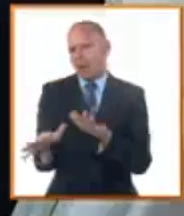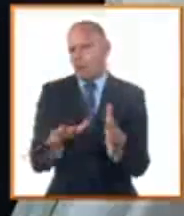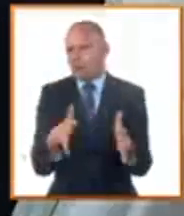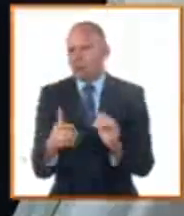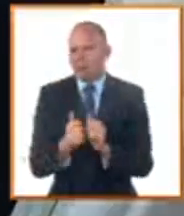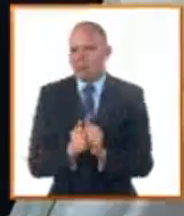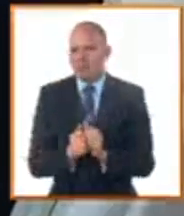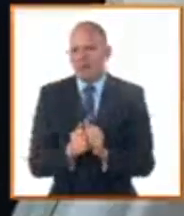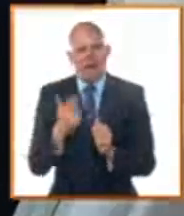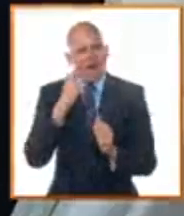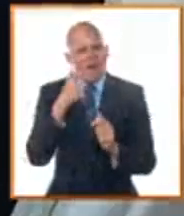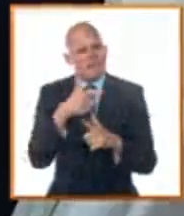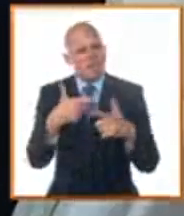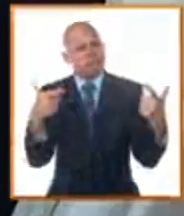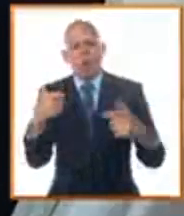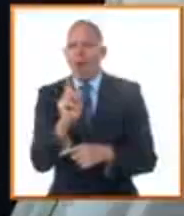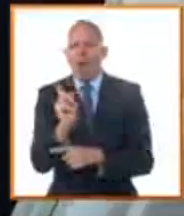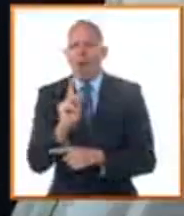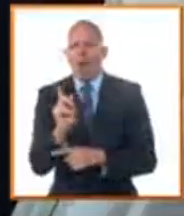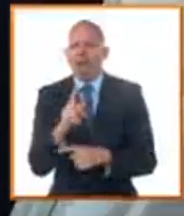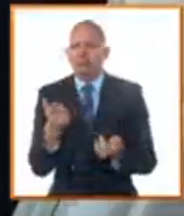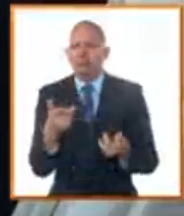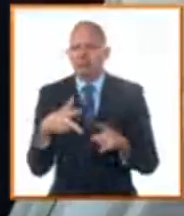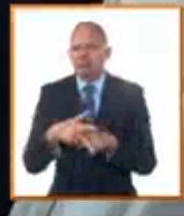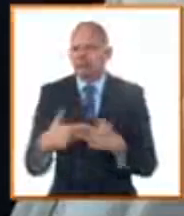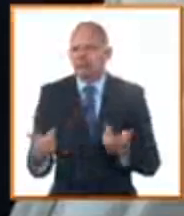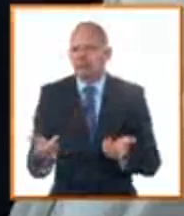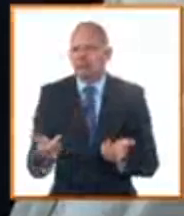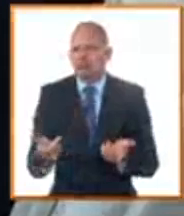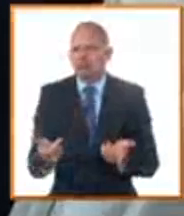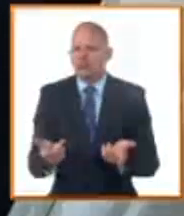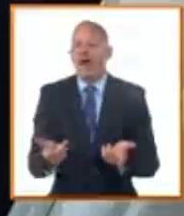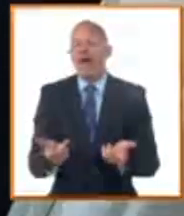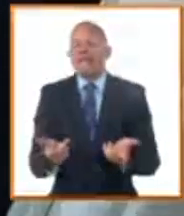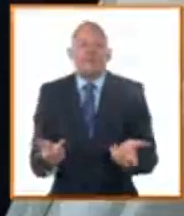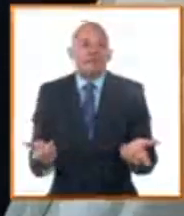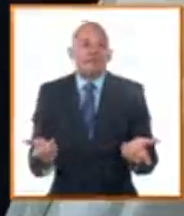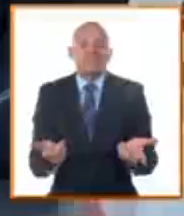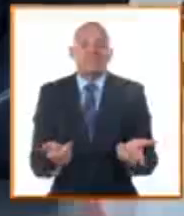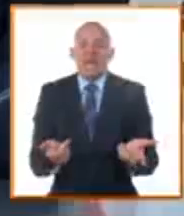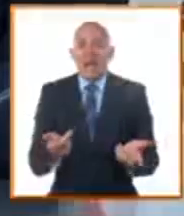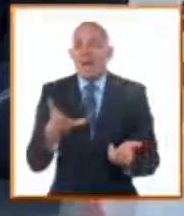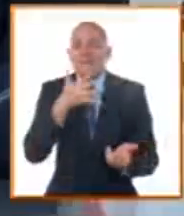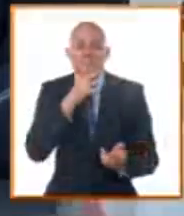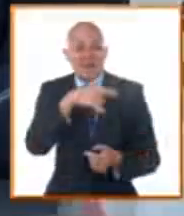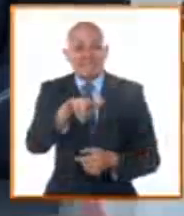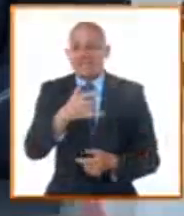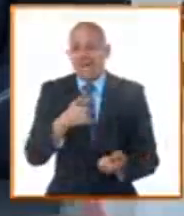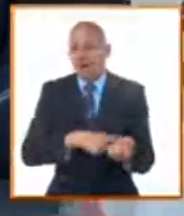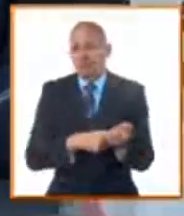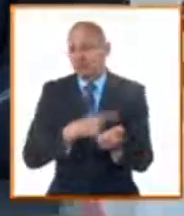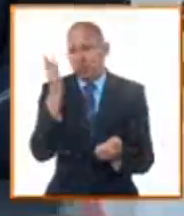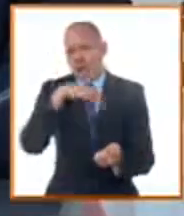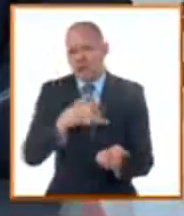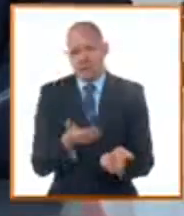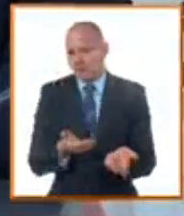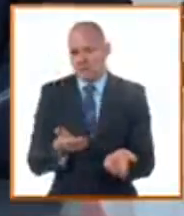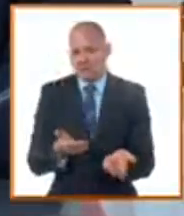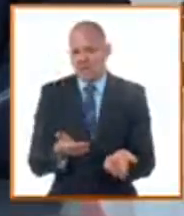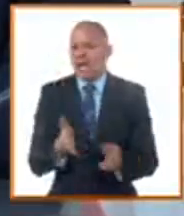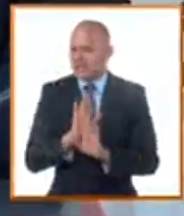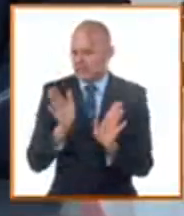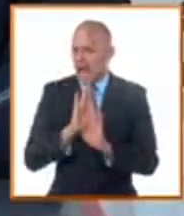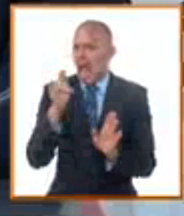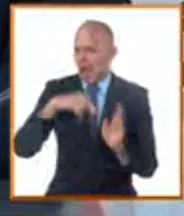o pasa sobre todo por un problema también cultural? Un cambio cultural, un cambio cultural. Yo creo que las condiciones tecnológicas en lo fundamental están